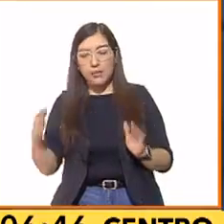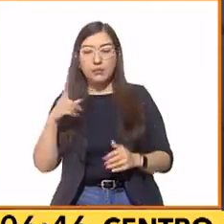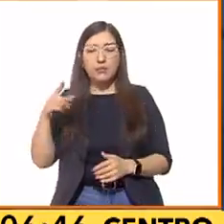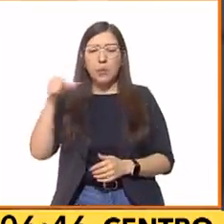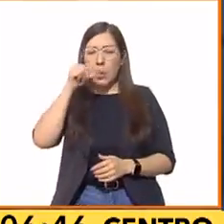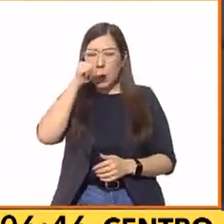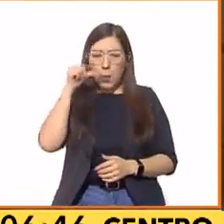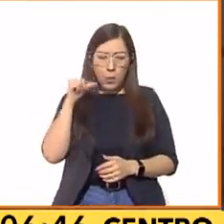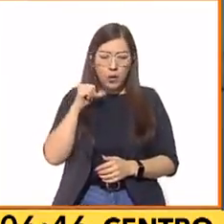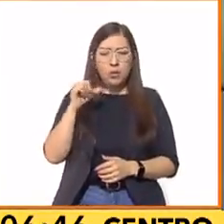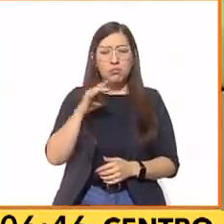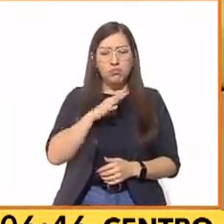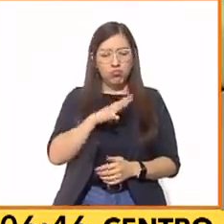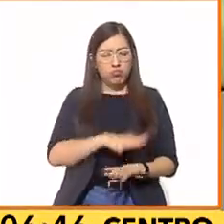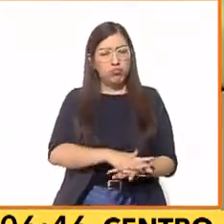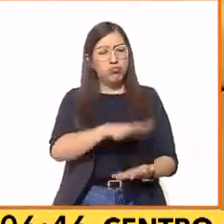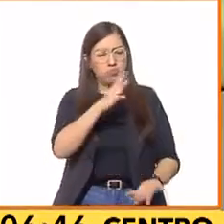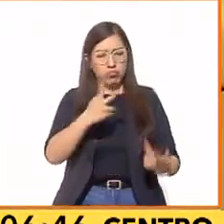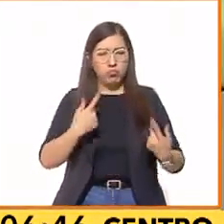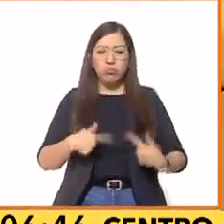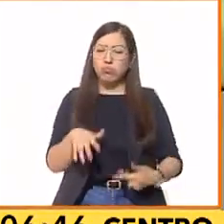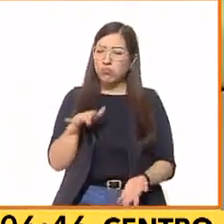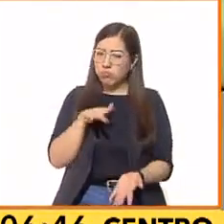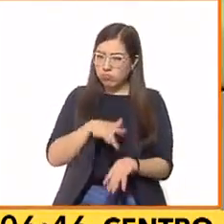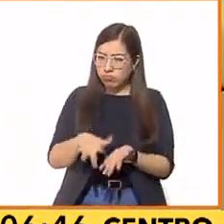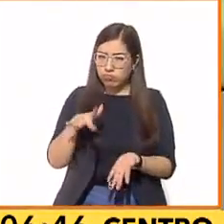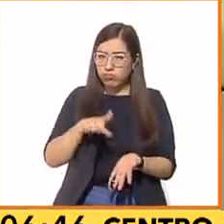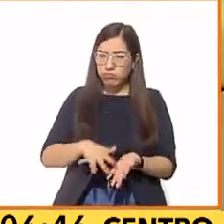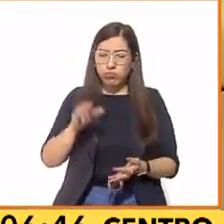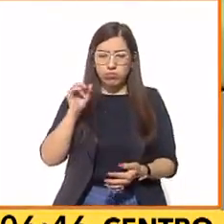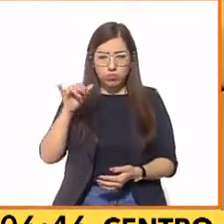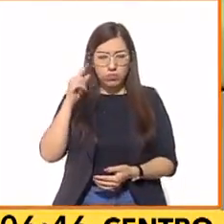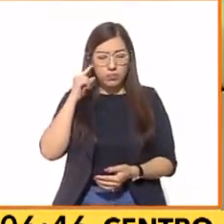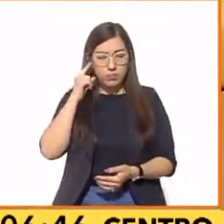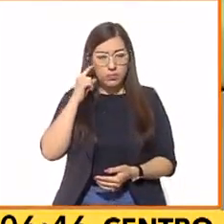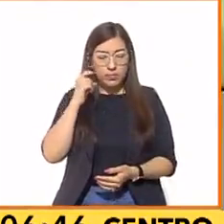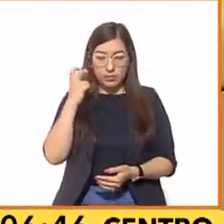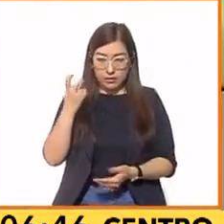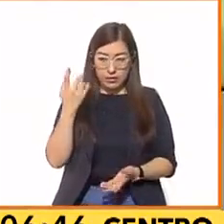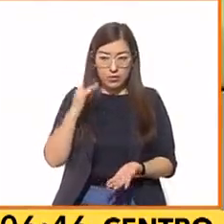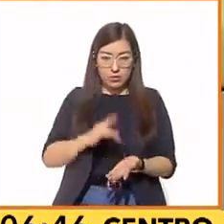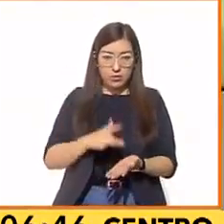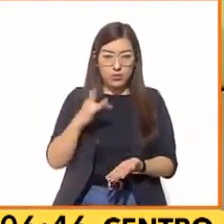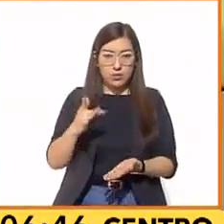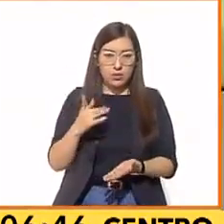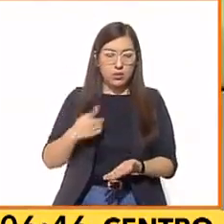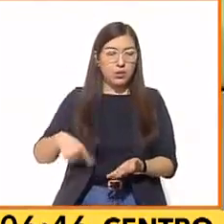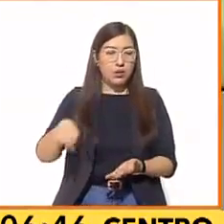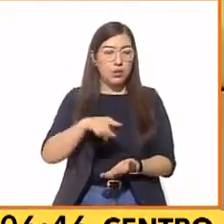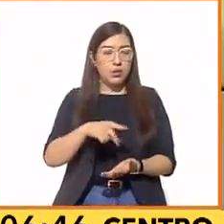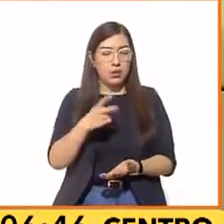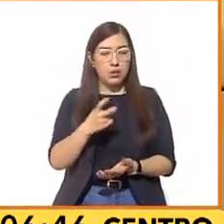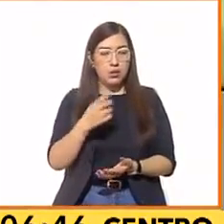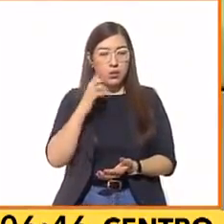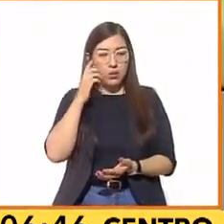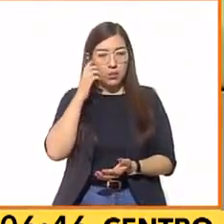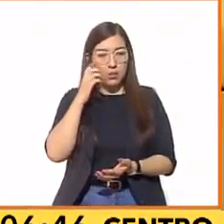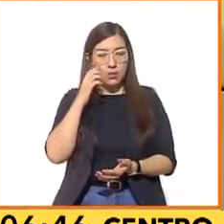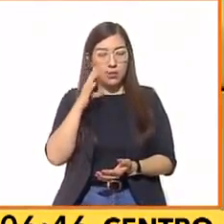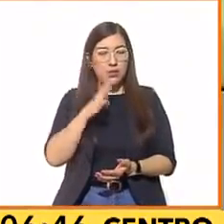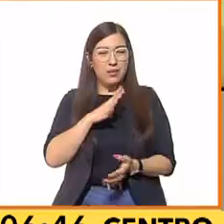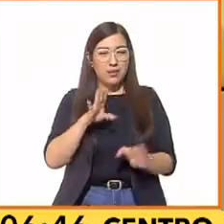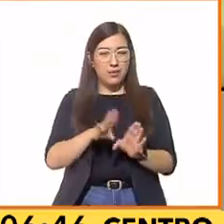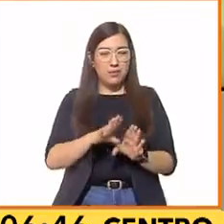el apoyo y el respaldo popular, y gracias a eso es que pudieron revertirse las